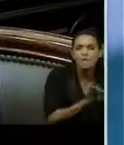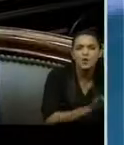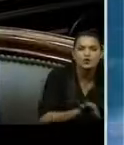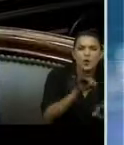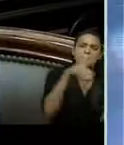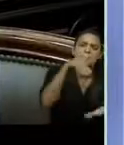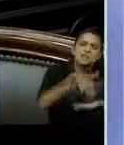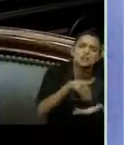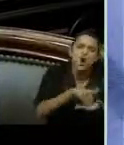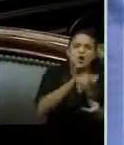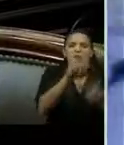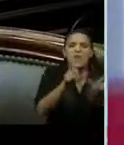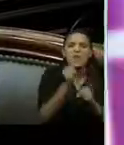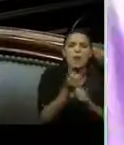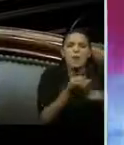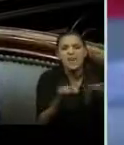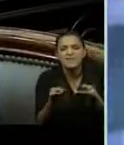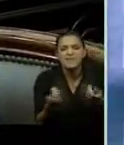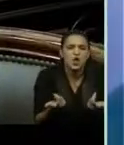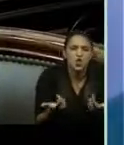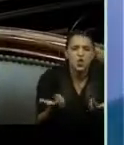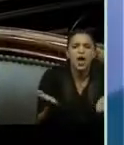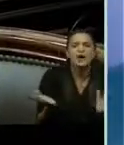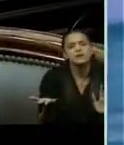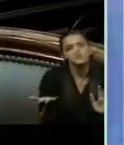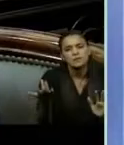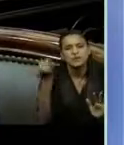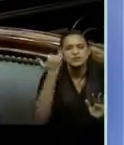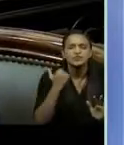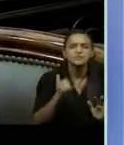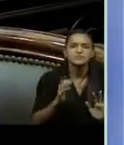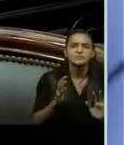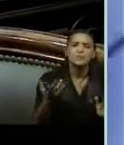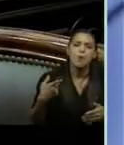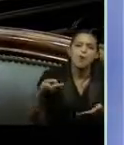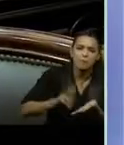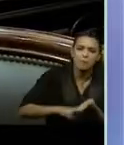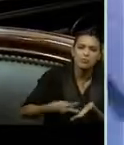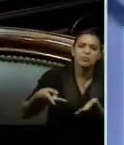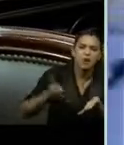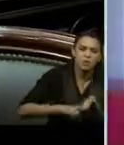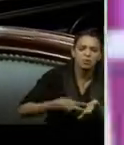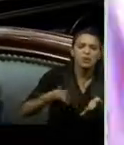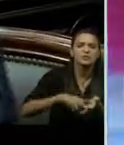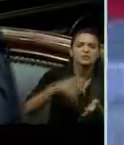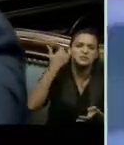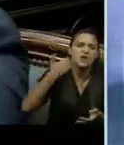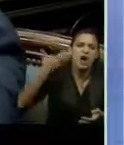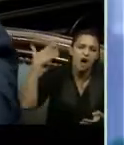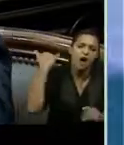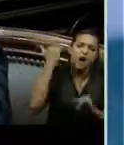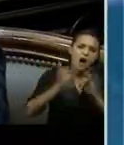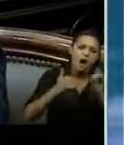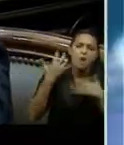Juntos por el Cambio, pero aún así ellos se aceptaron a trabajar, se aceptaron a sesionar. Bien. Que la diputada Ana Julia y el diputado